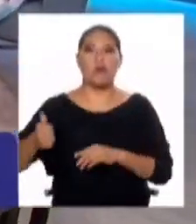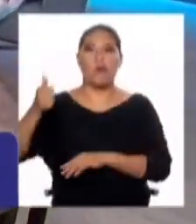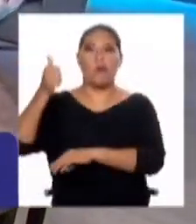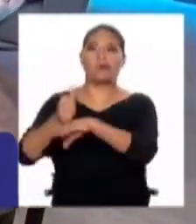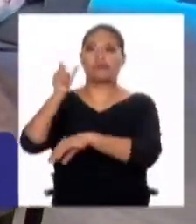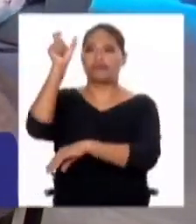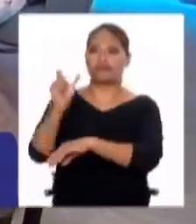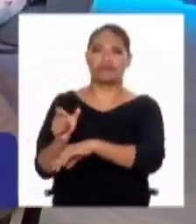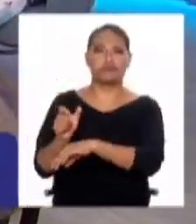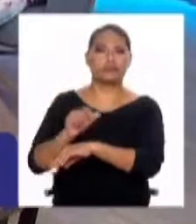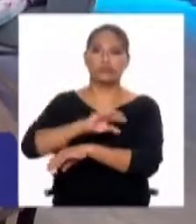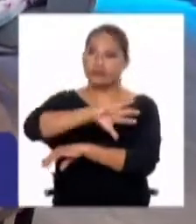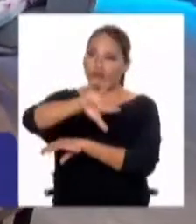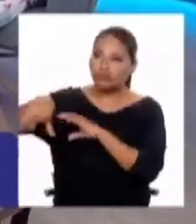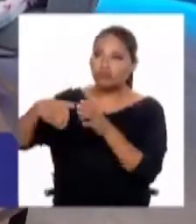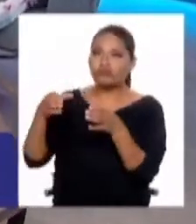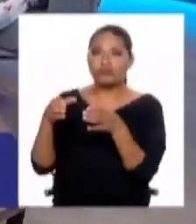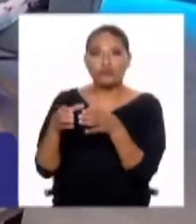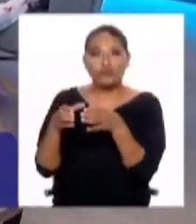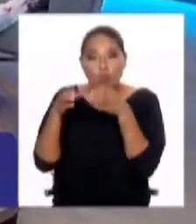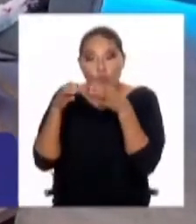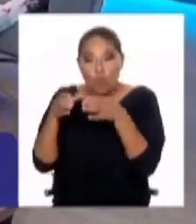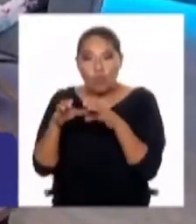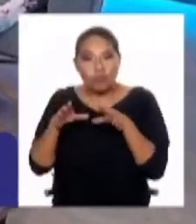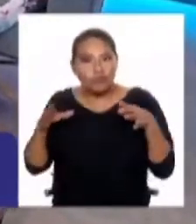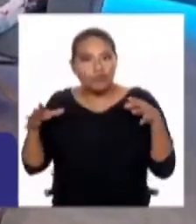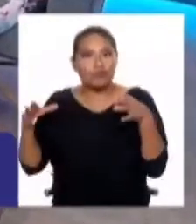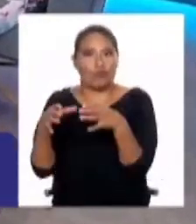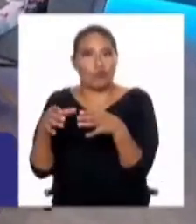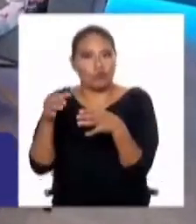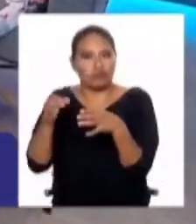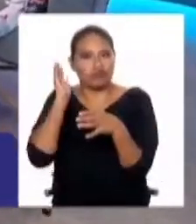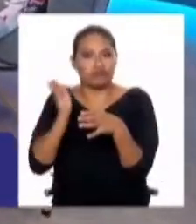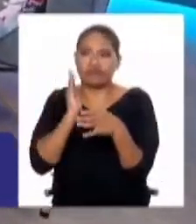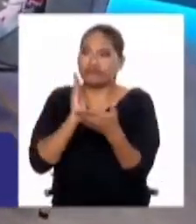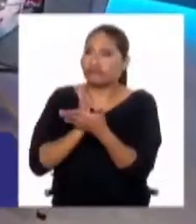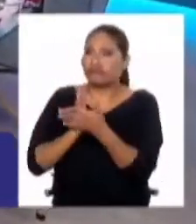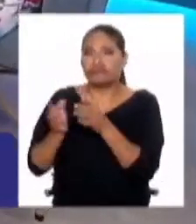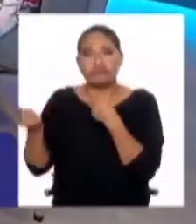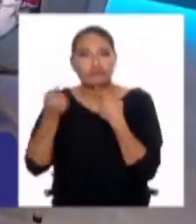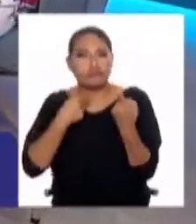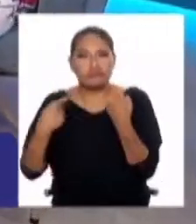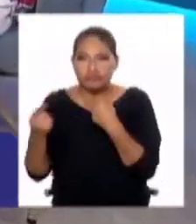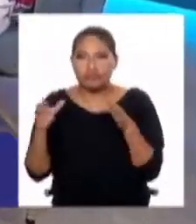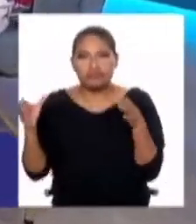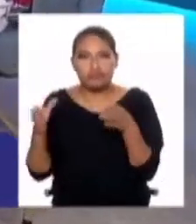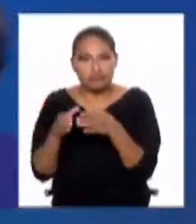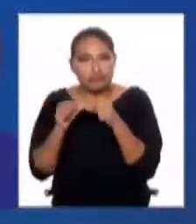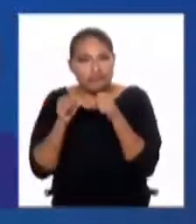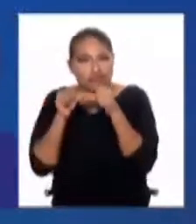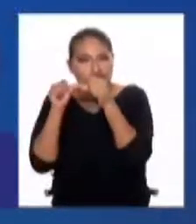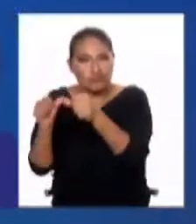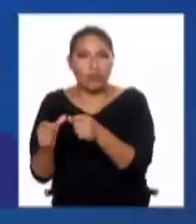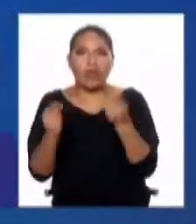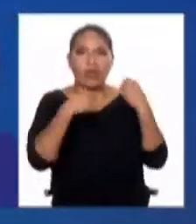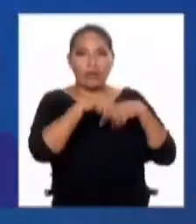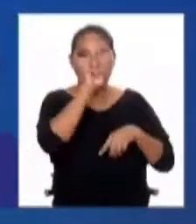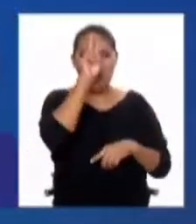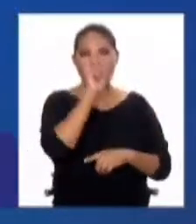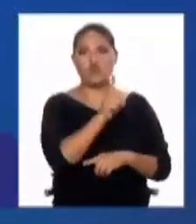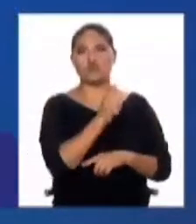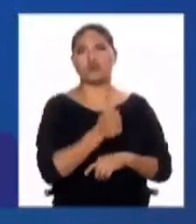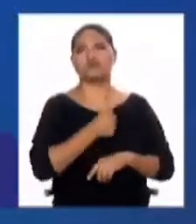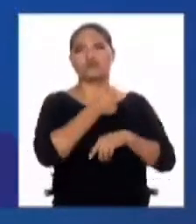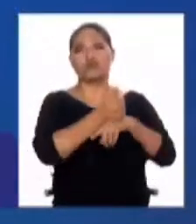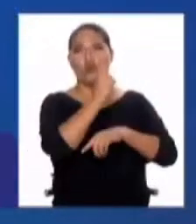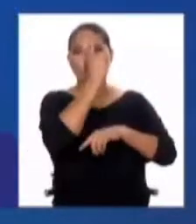señor, uh-huh, la toma un conjunto, uh-huh, uh-huh, donde hay unos señores que son permanentes. Uh-huh. Uh-huh. Entonces es otra manera